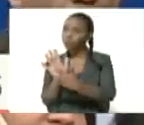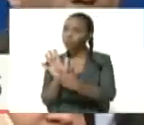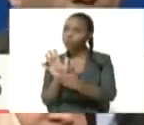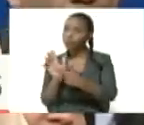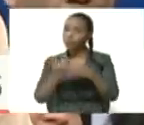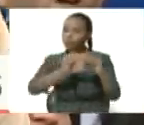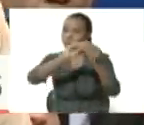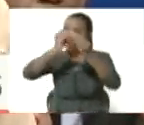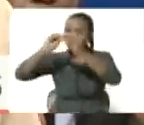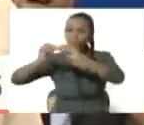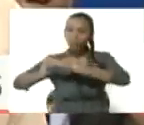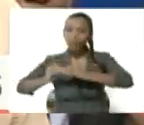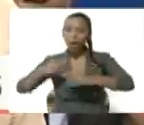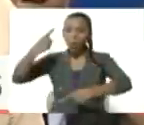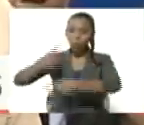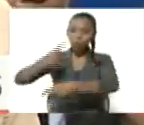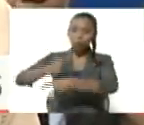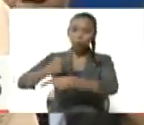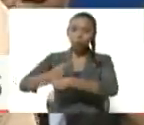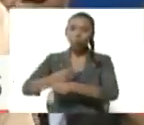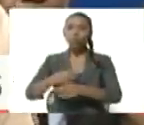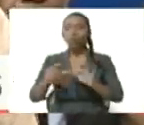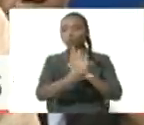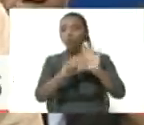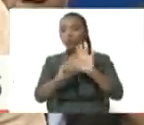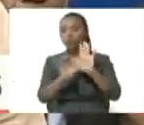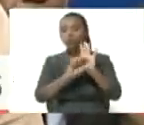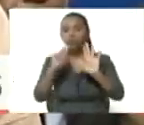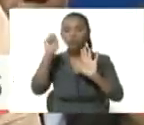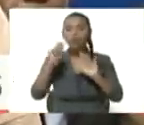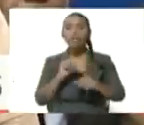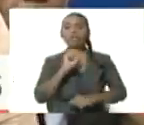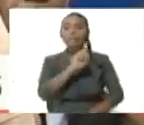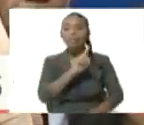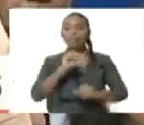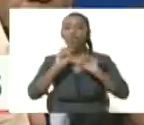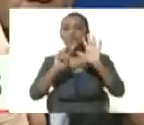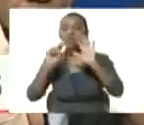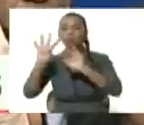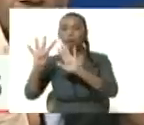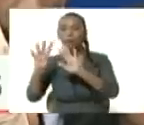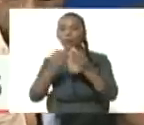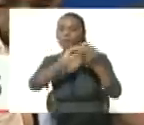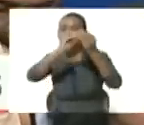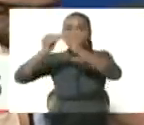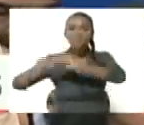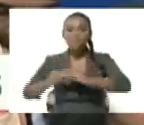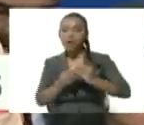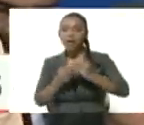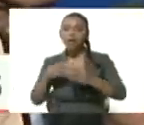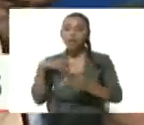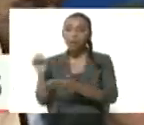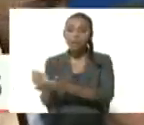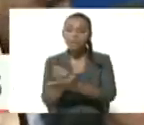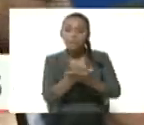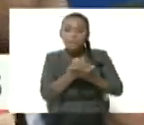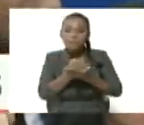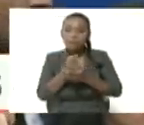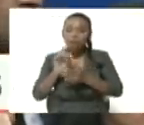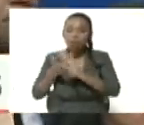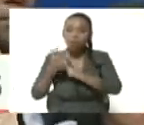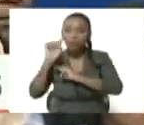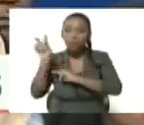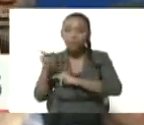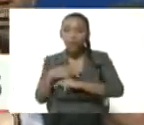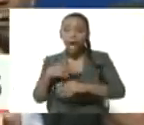materializar una competencia que la Constitución nos da en el artículo 179, numeral 2, como es la recuperación de los impuestos por concepto de apuestas lícitas a través de